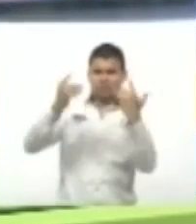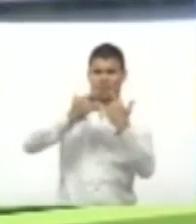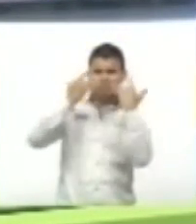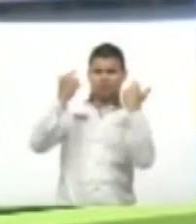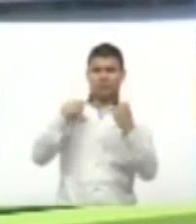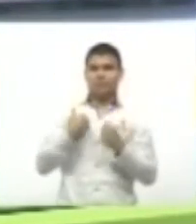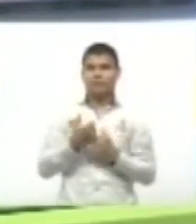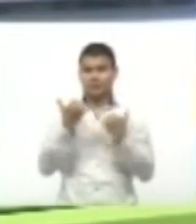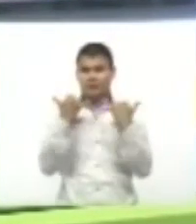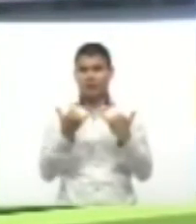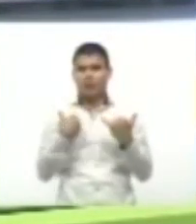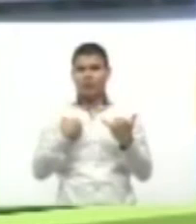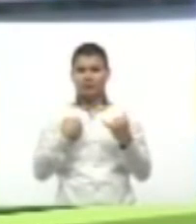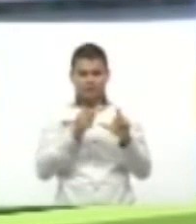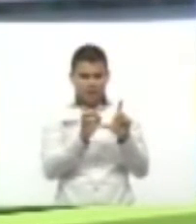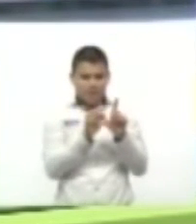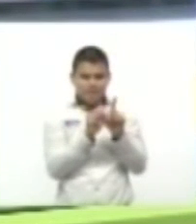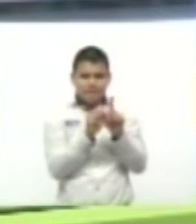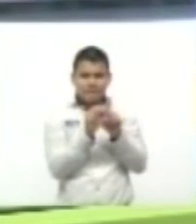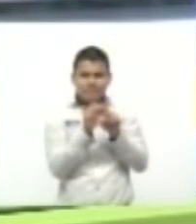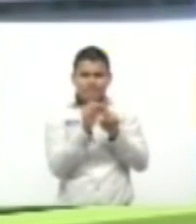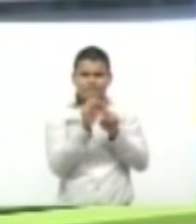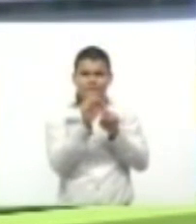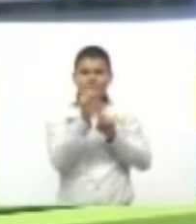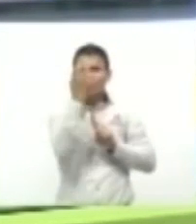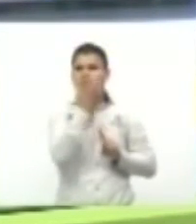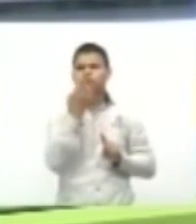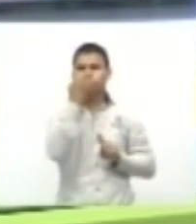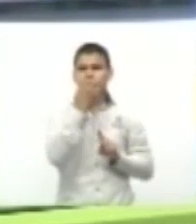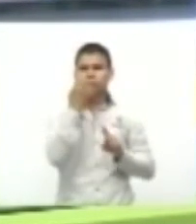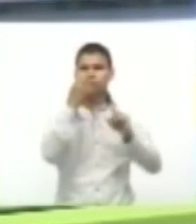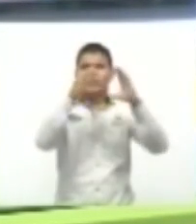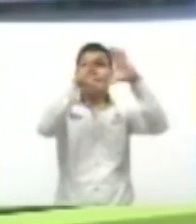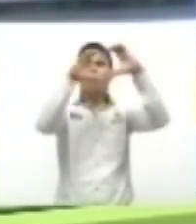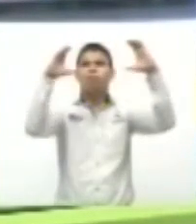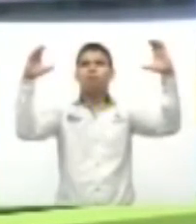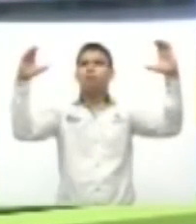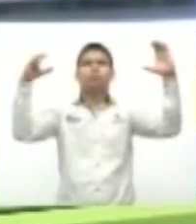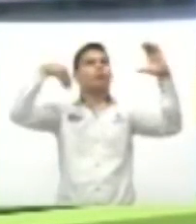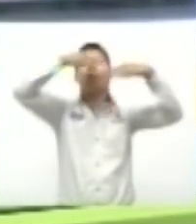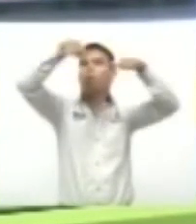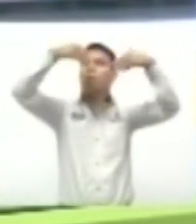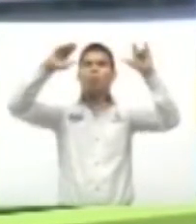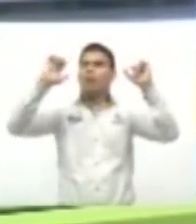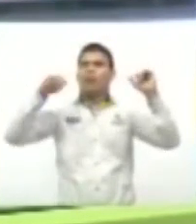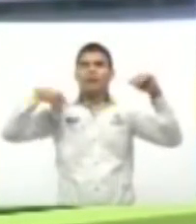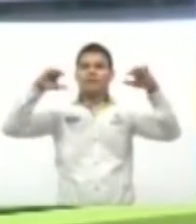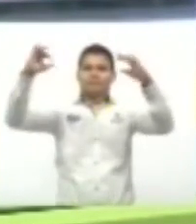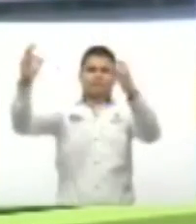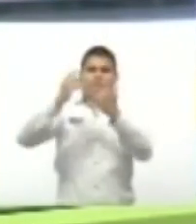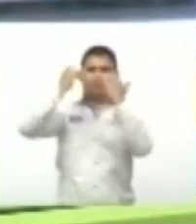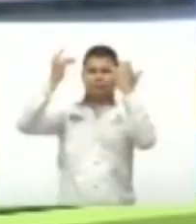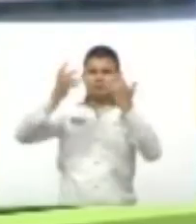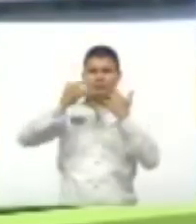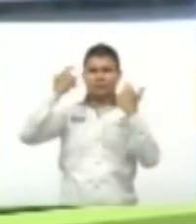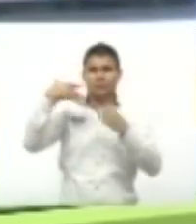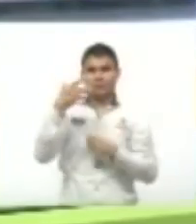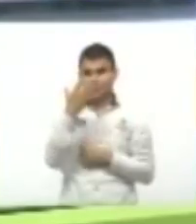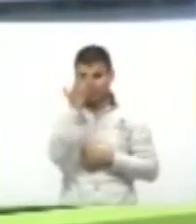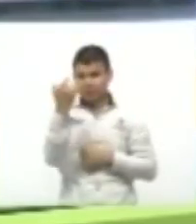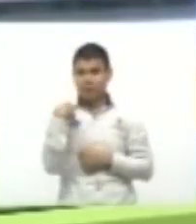brisas, generando así poca nubosidad. Según los expertos, este fenómeno aumenta las posibilidades de padecer enfermedades en la piel